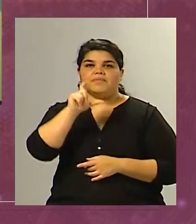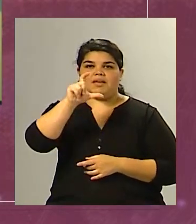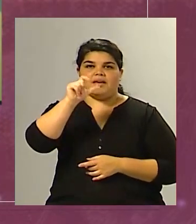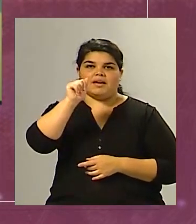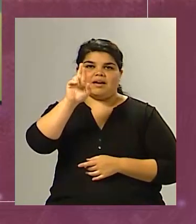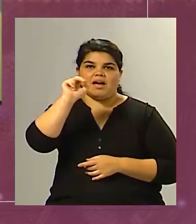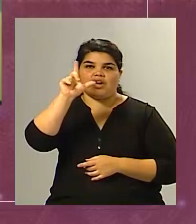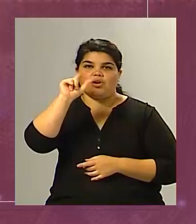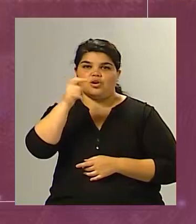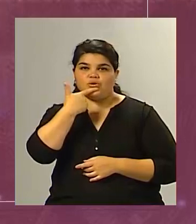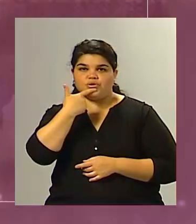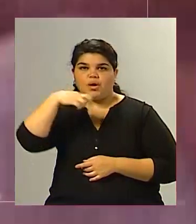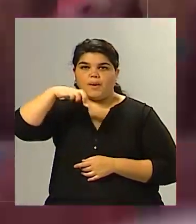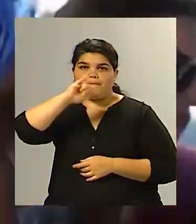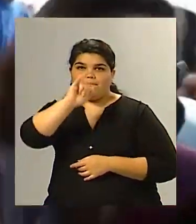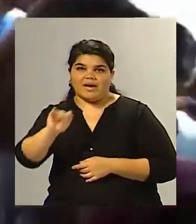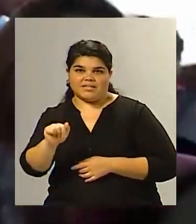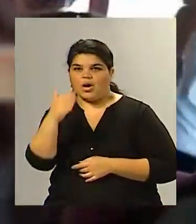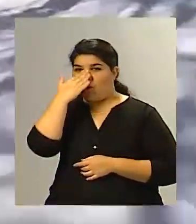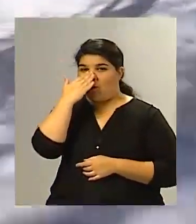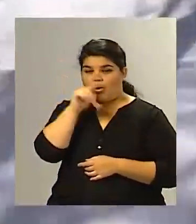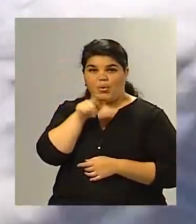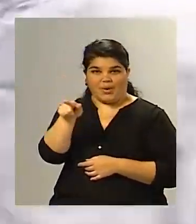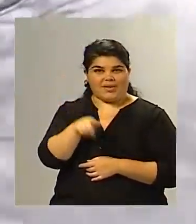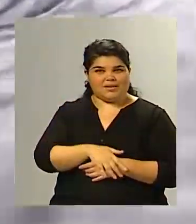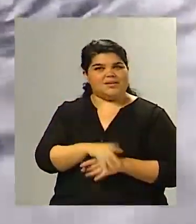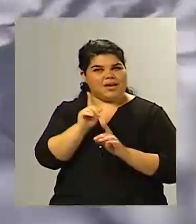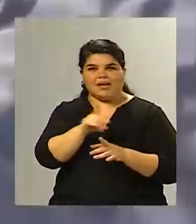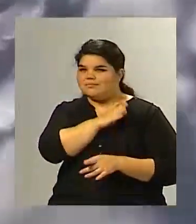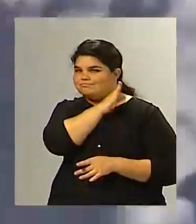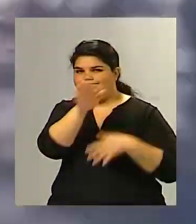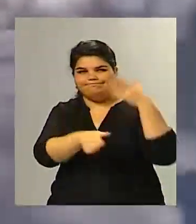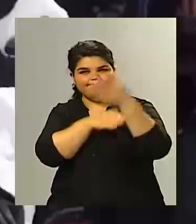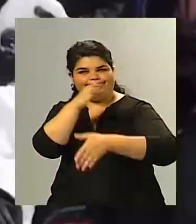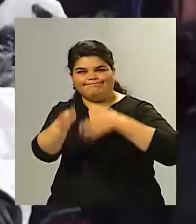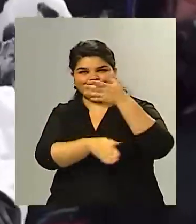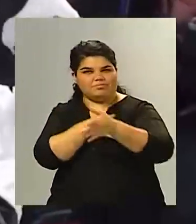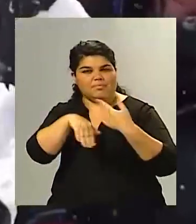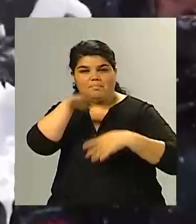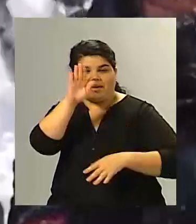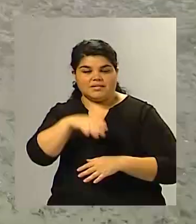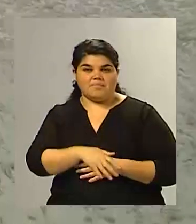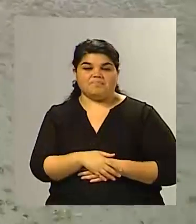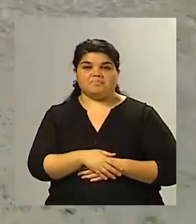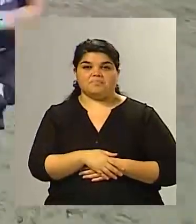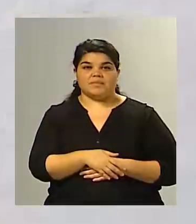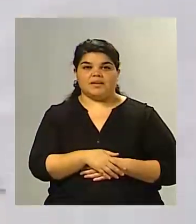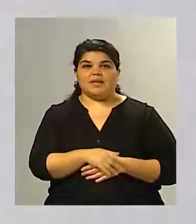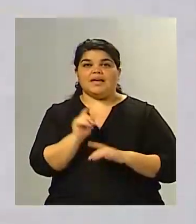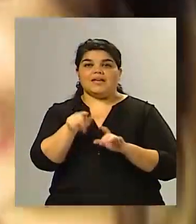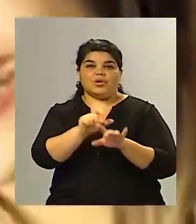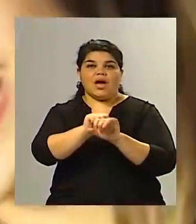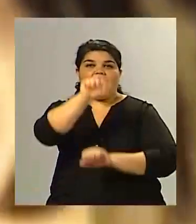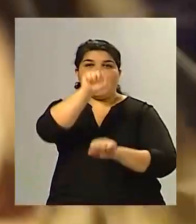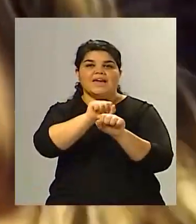la princesita de los destinos primarios, siempre Carlos Paz como el destino más elegido. Ajá. En viajes de egresados primarios.